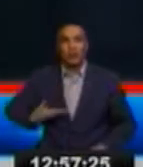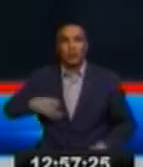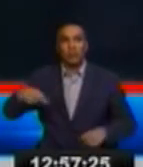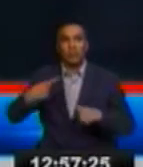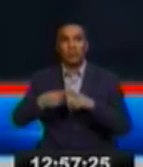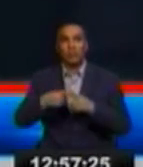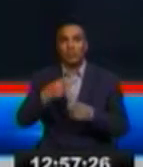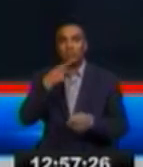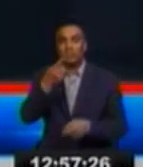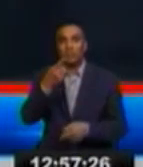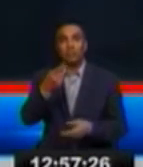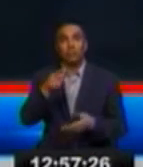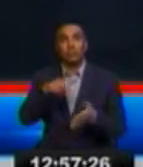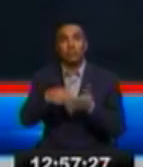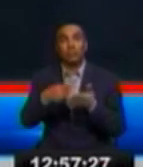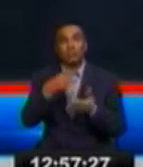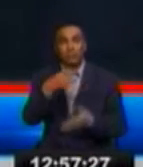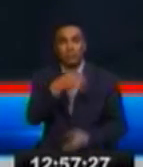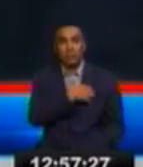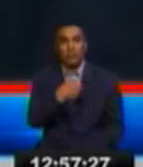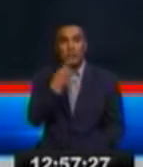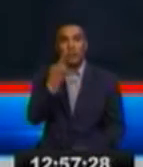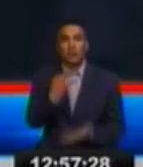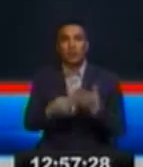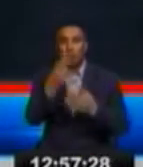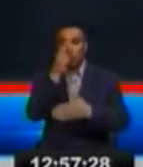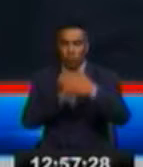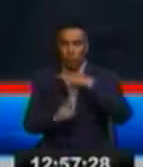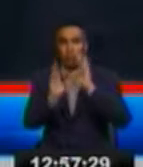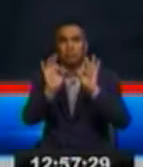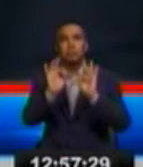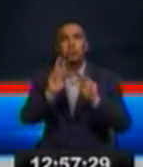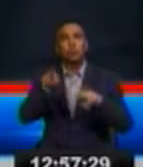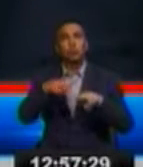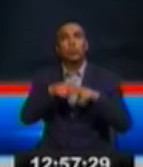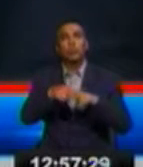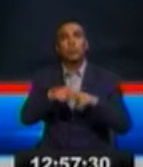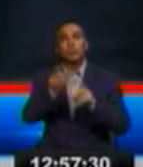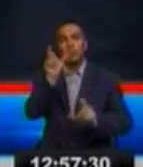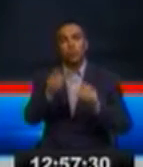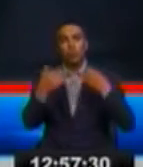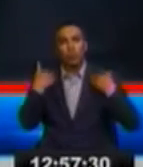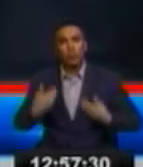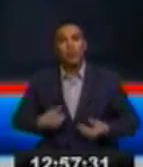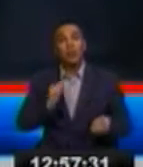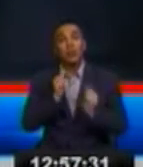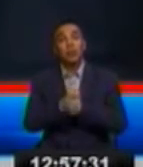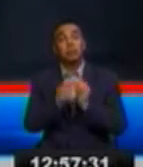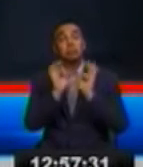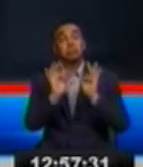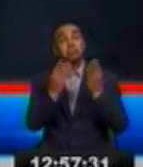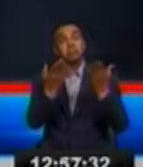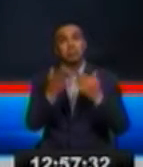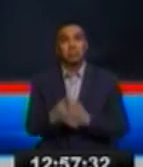la distinción, destacó su humildad y sencillez como ser humano y deportista.